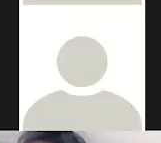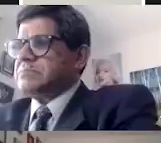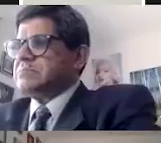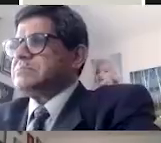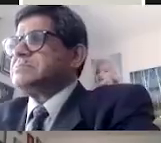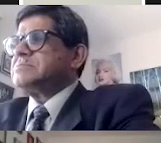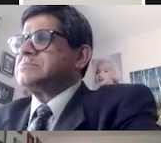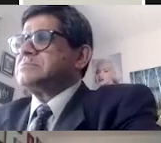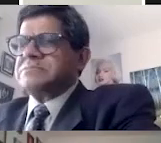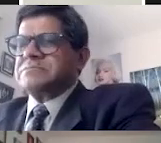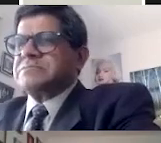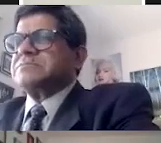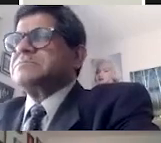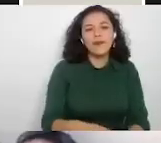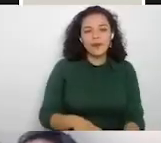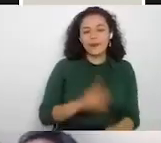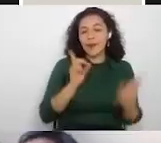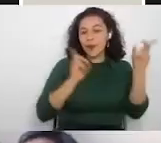¿Alguna duda, alguna pregunta?